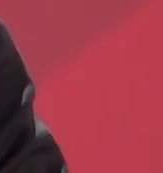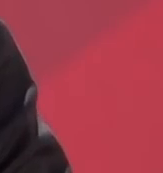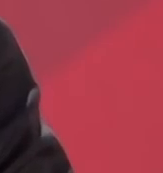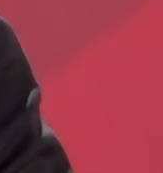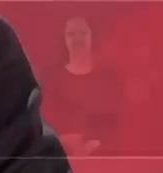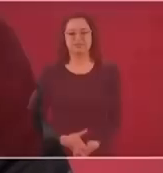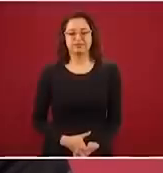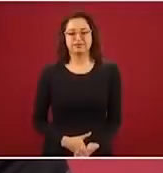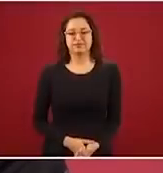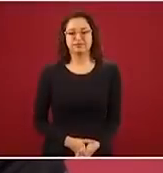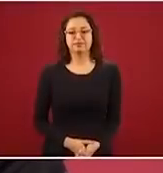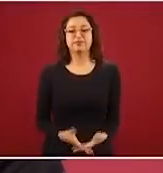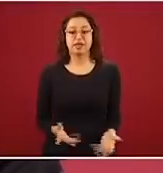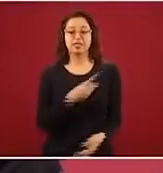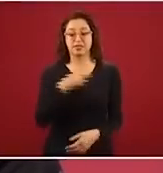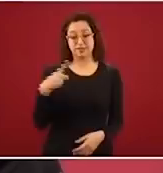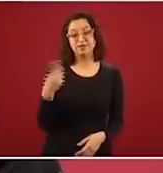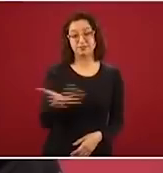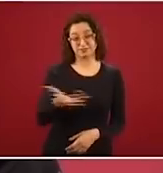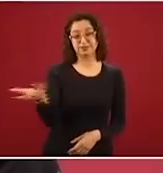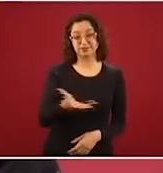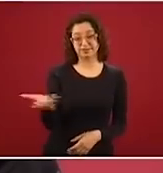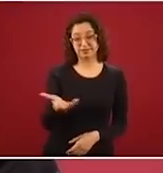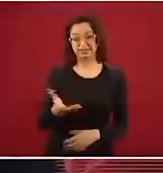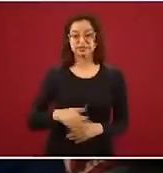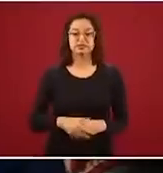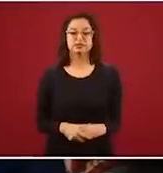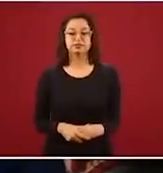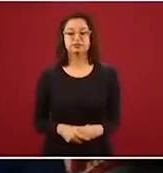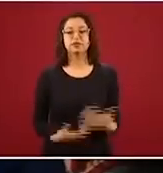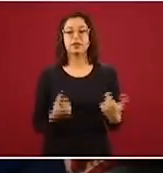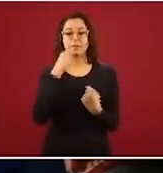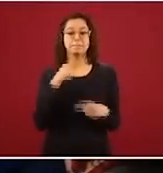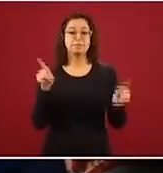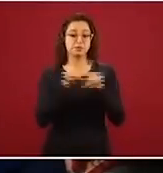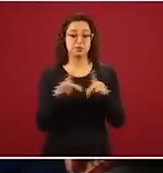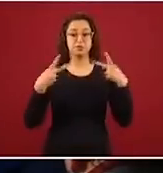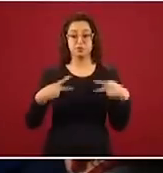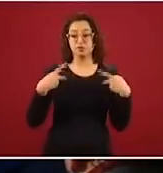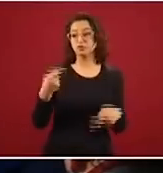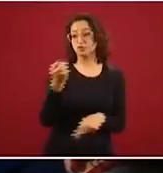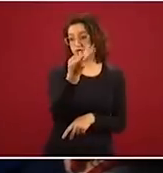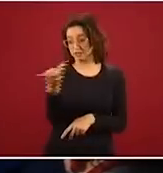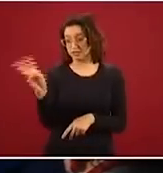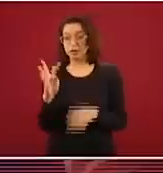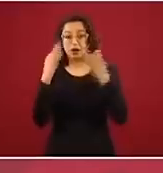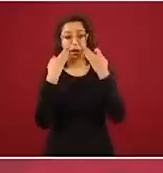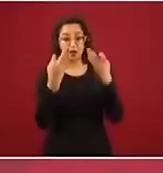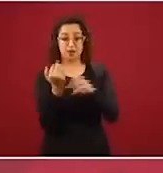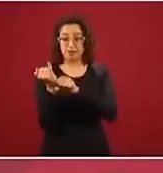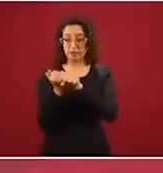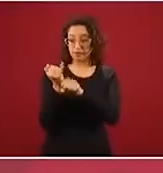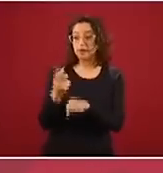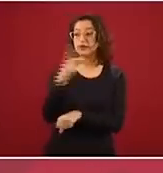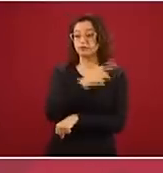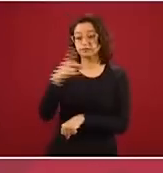y actuar. Y le estamos pidiendo a quienes participaron en estos hechos que